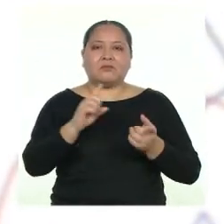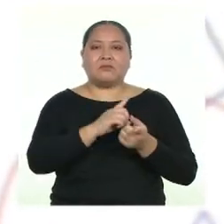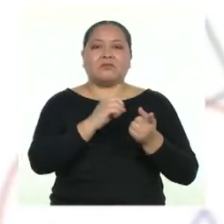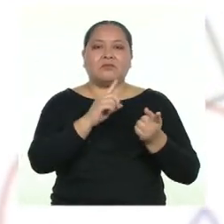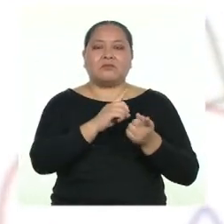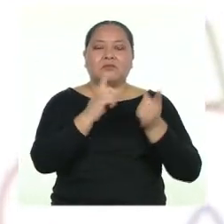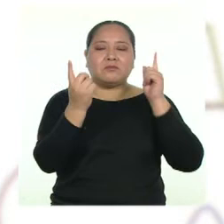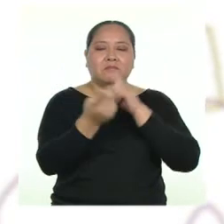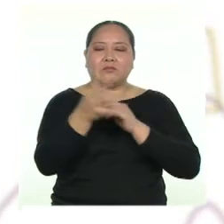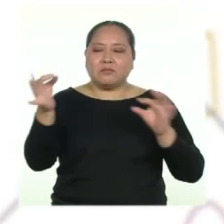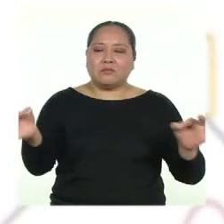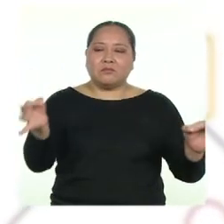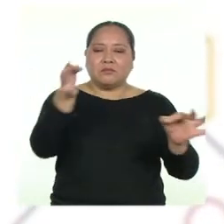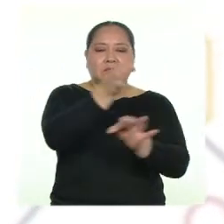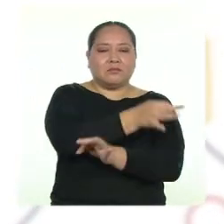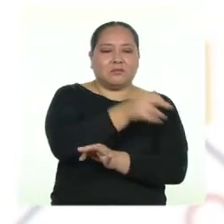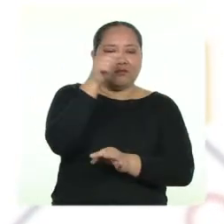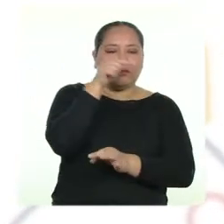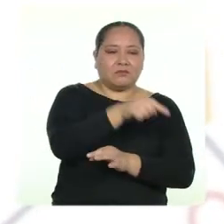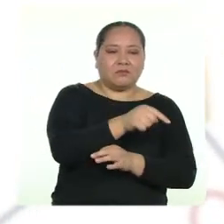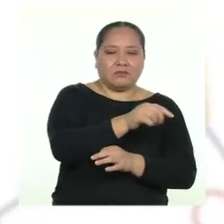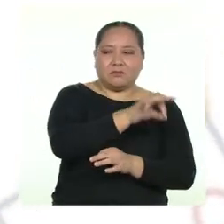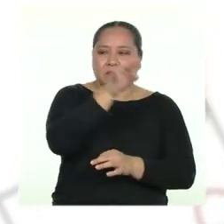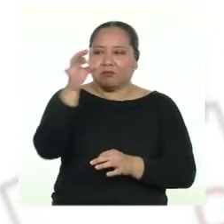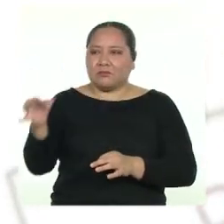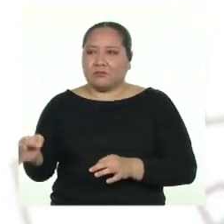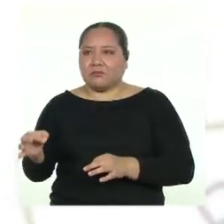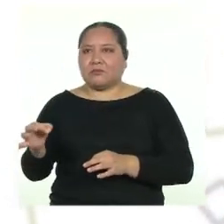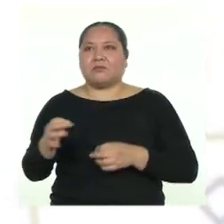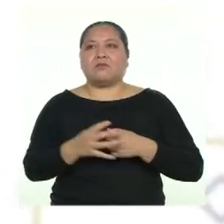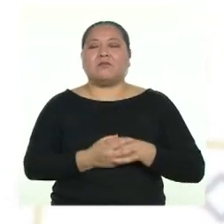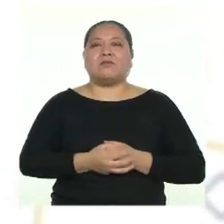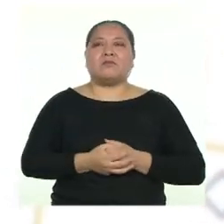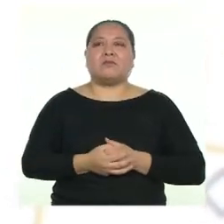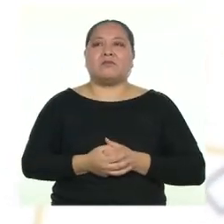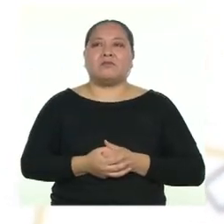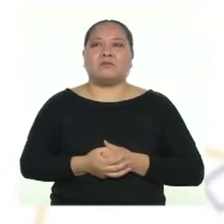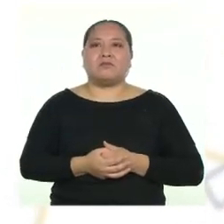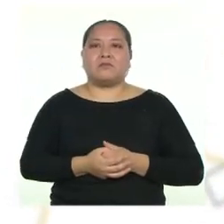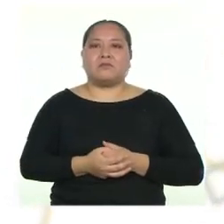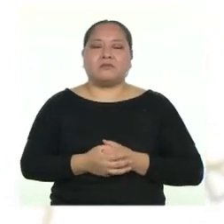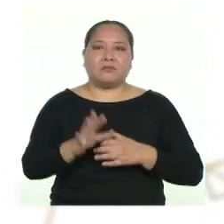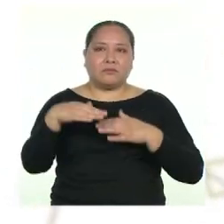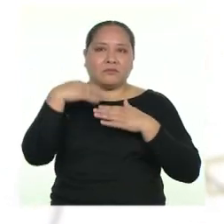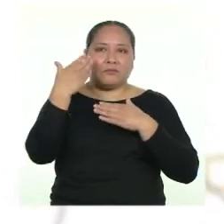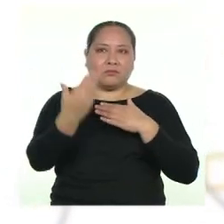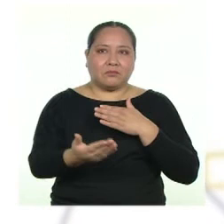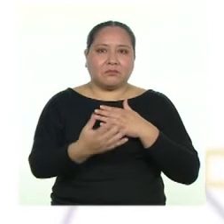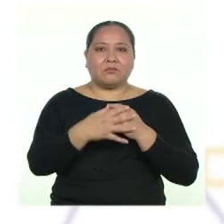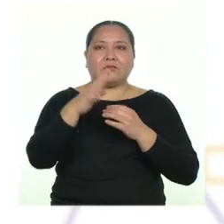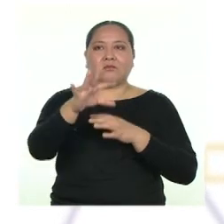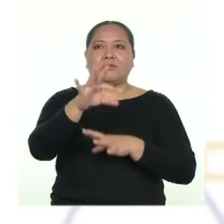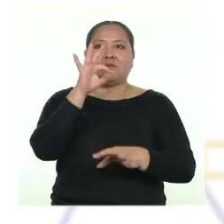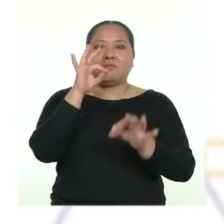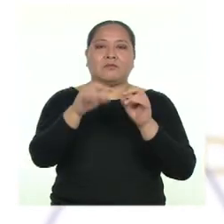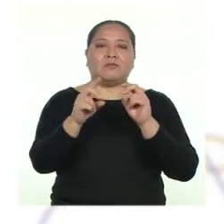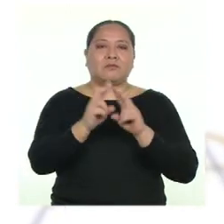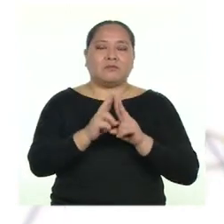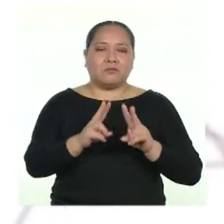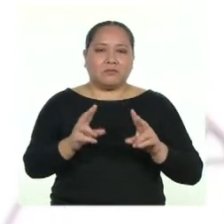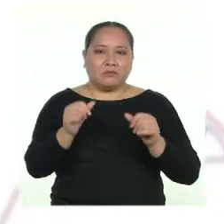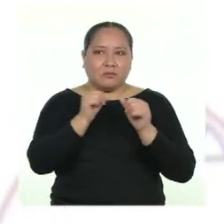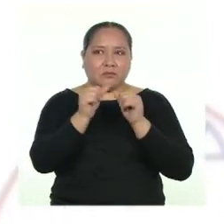reemplazar el despeje realizado, pero en la otra ecuación. Después hallaremos el valor